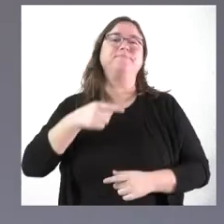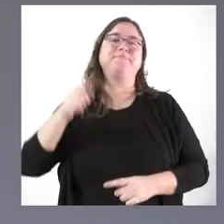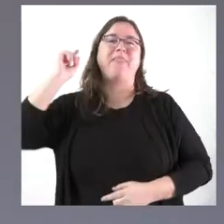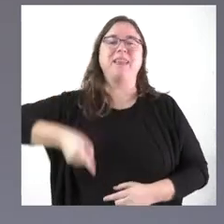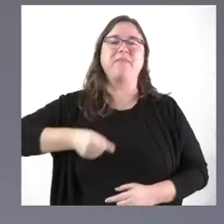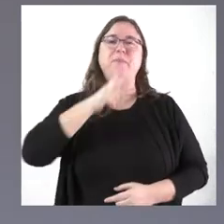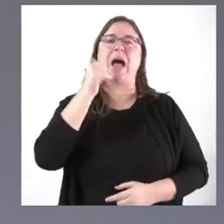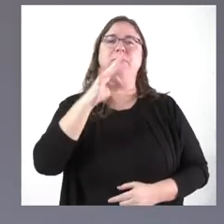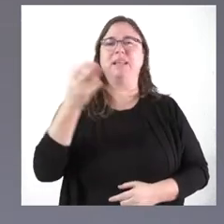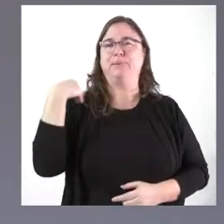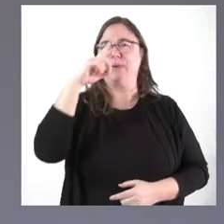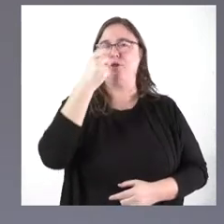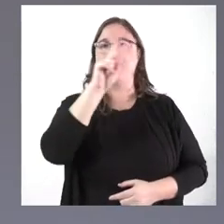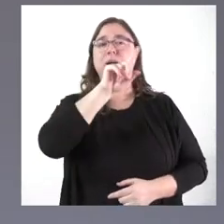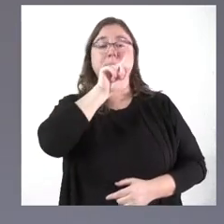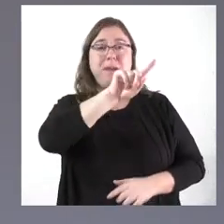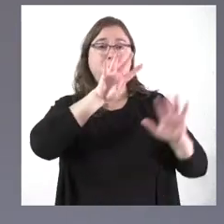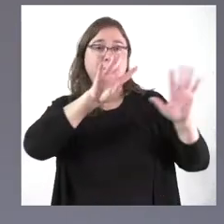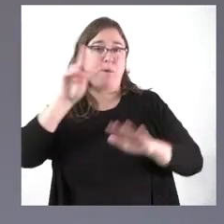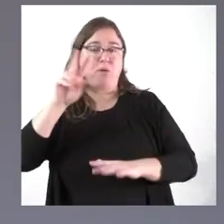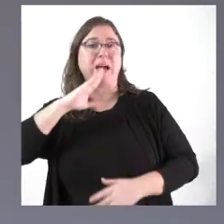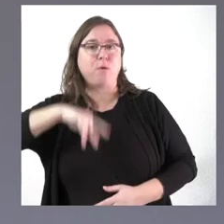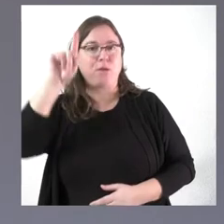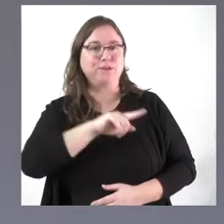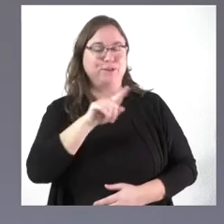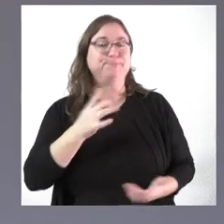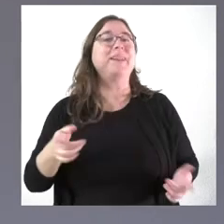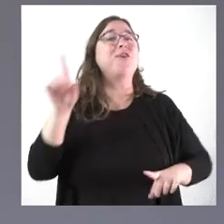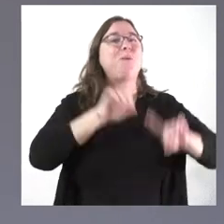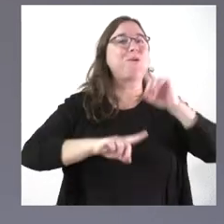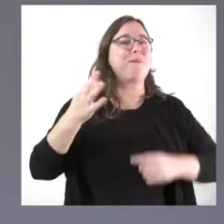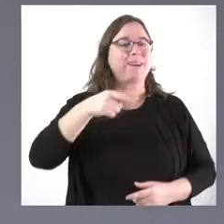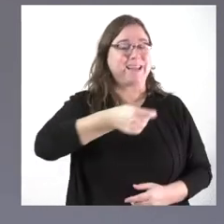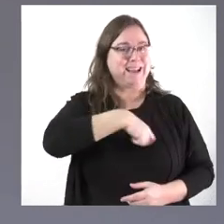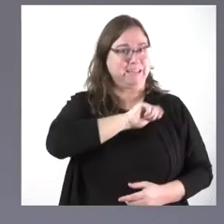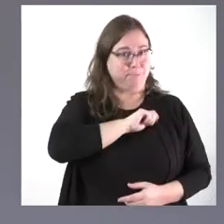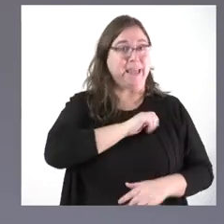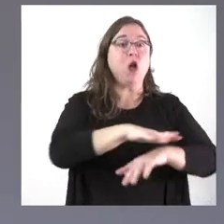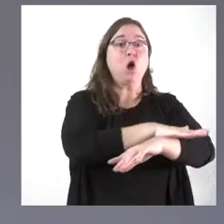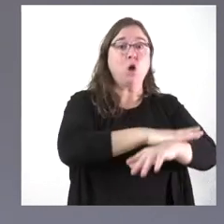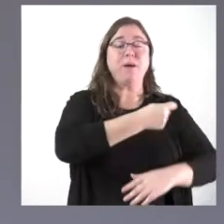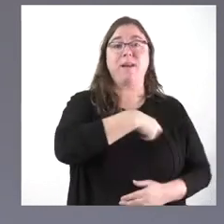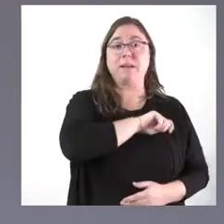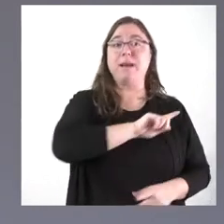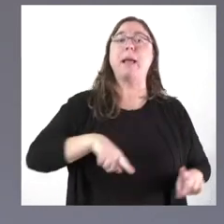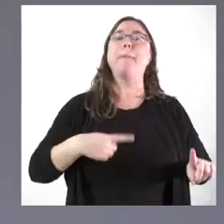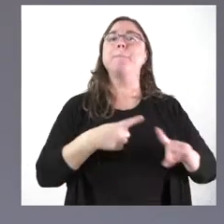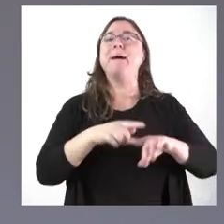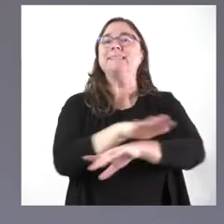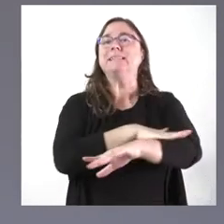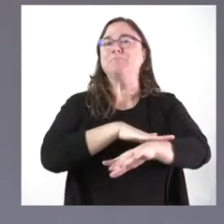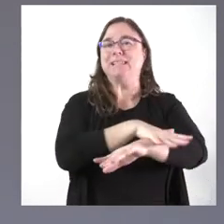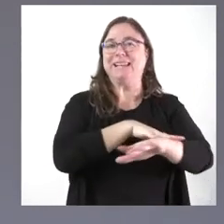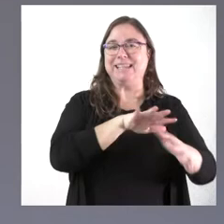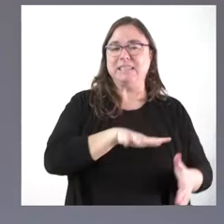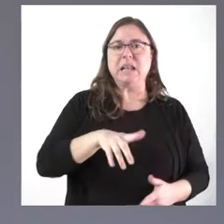92 es el adecuado es que el problema es que en España el gobierno España y el ministro la ministra transición ecológica lo que